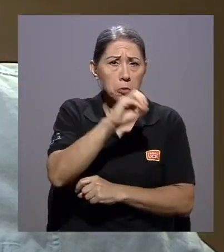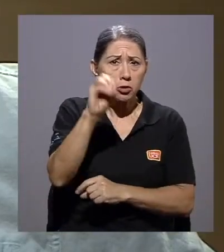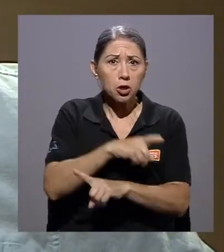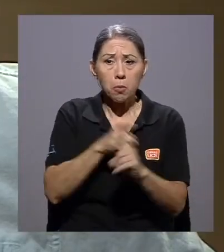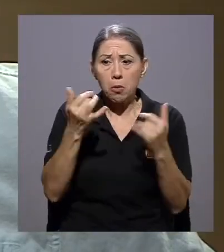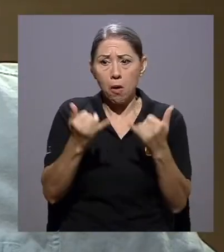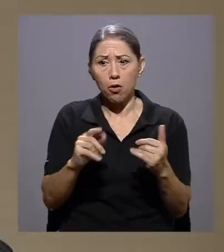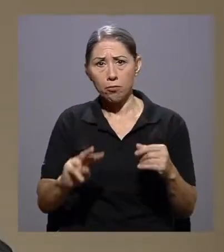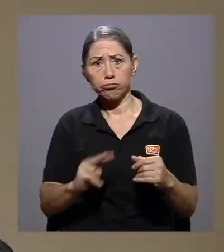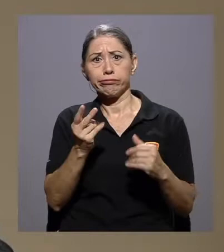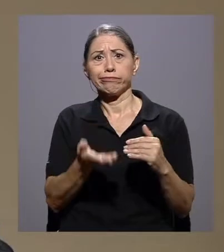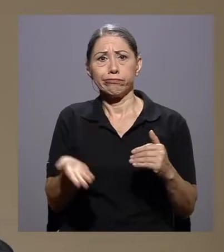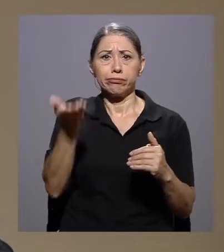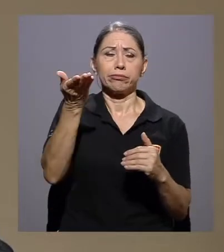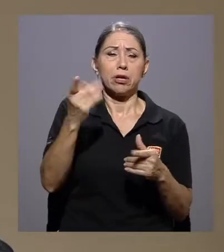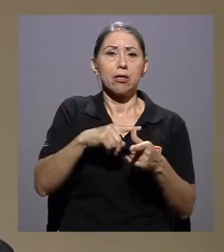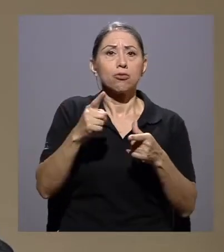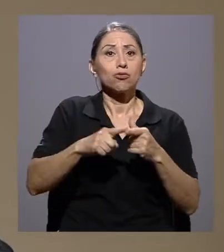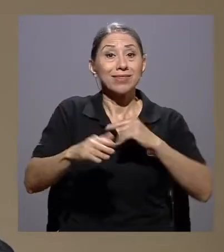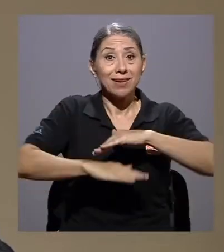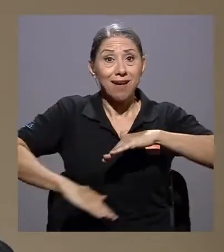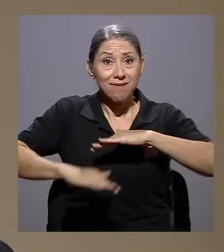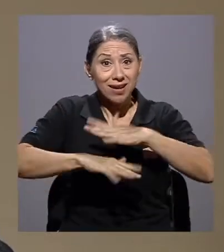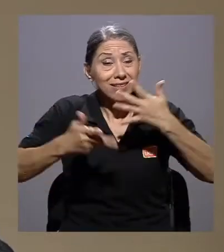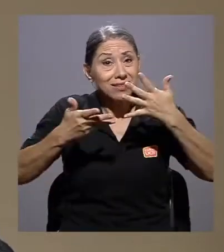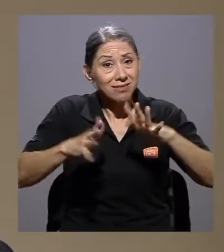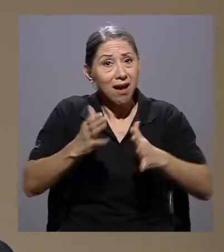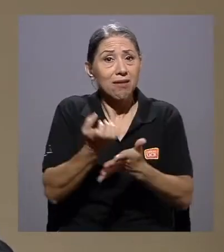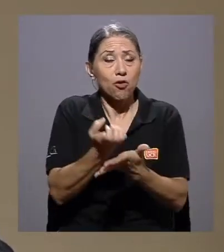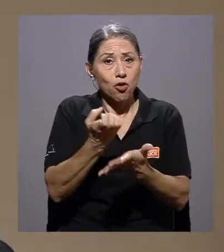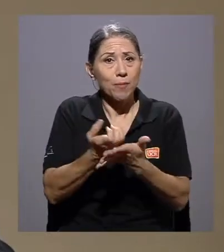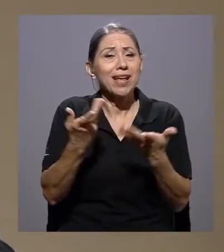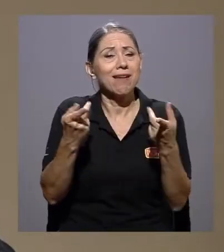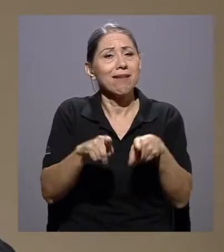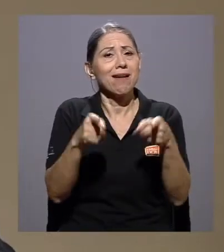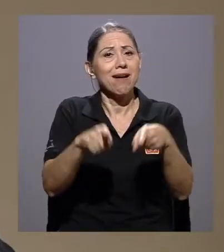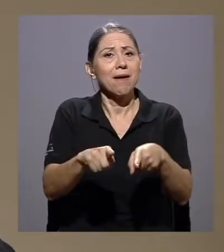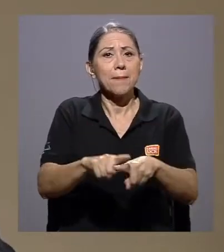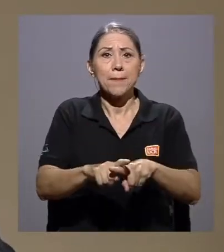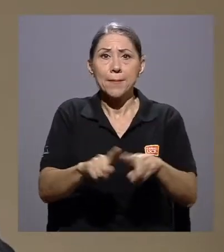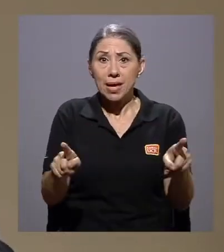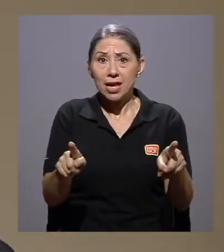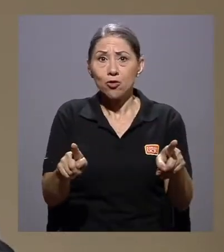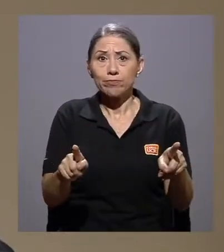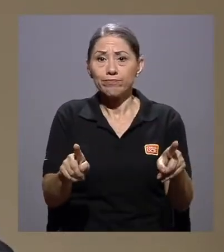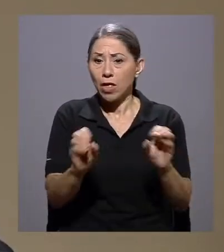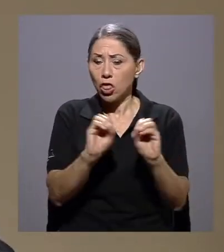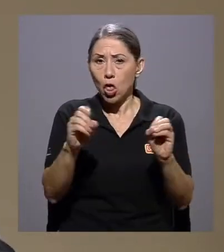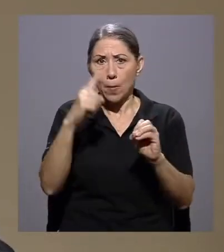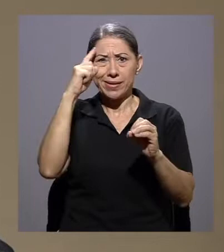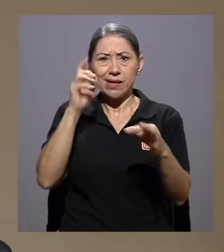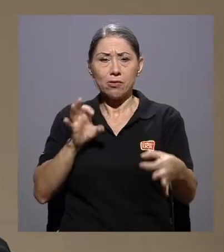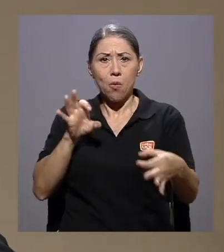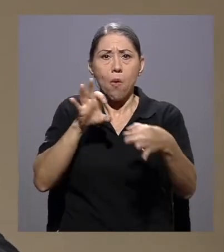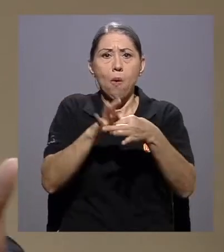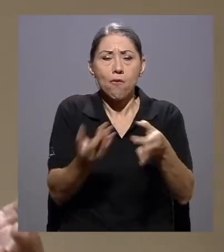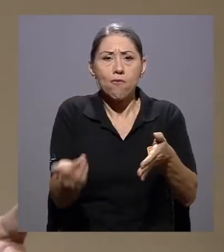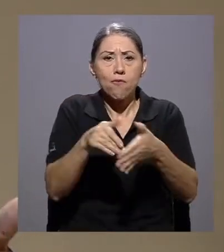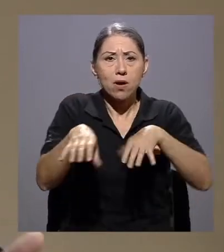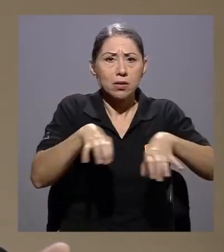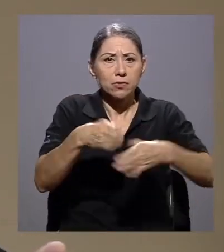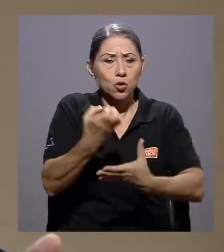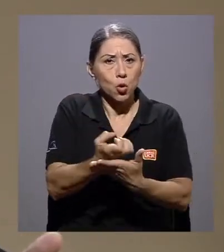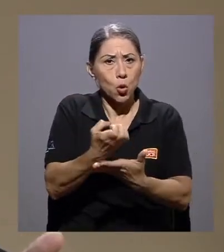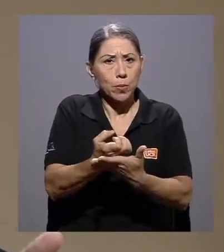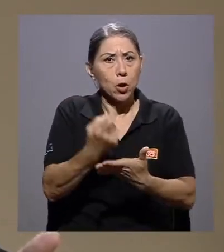estructural de estabilidad económica estaba dada, pero no dentro de la lógica de una buena reactivación económica que nos permitiera tener un